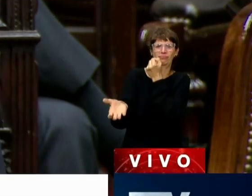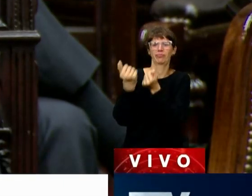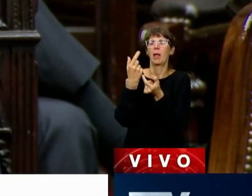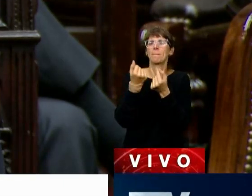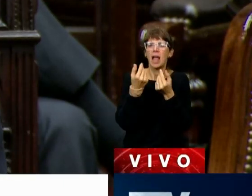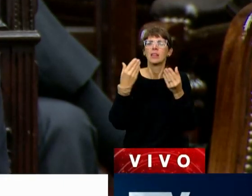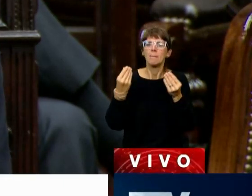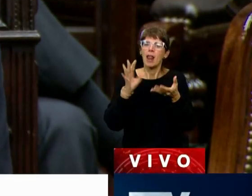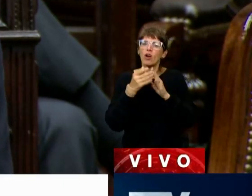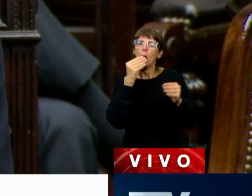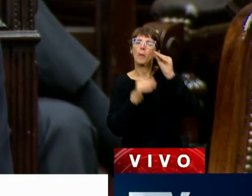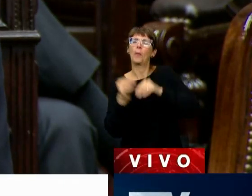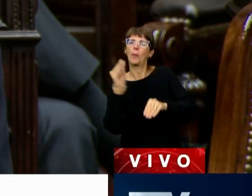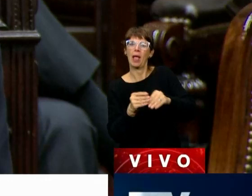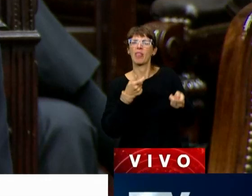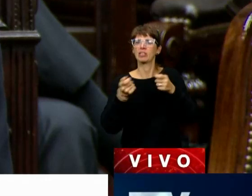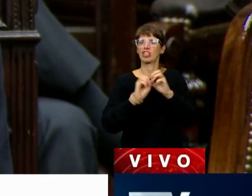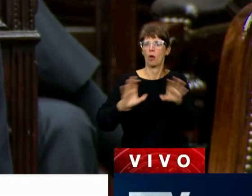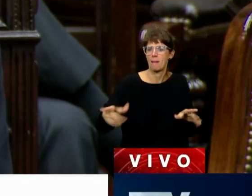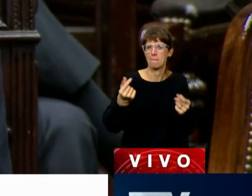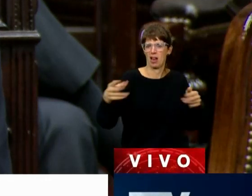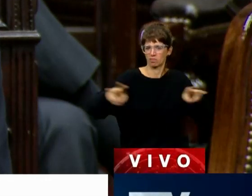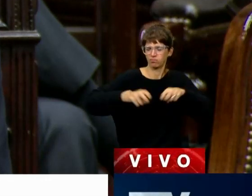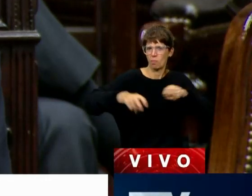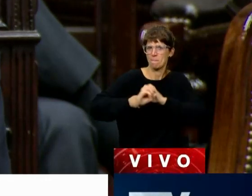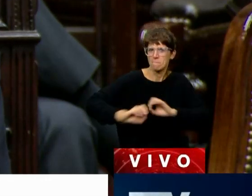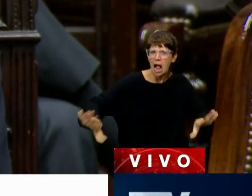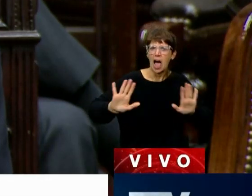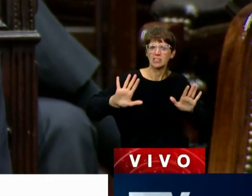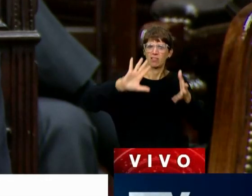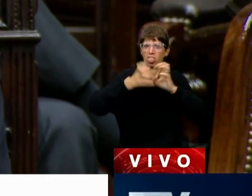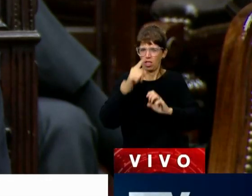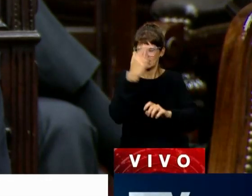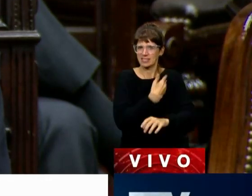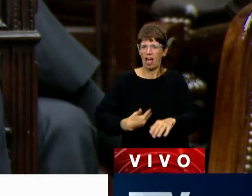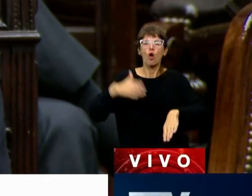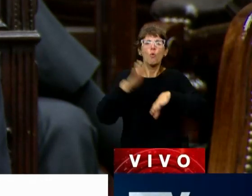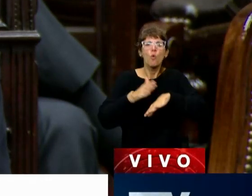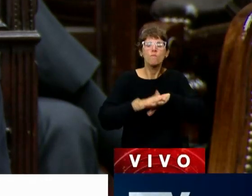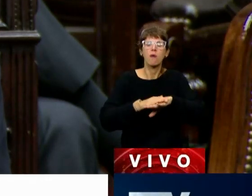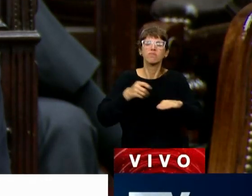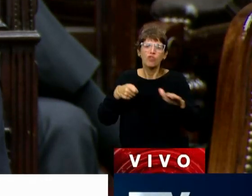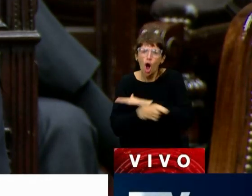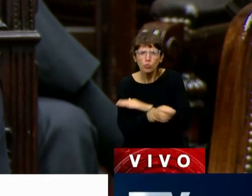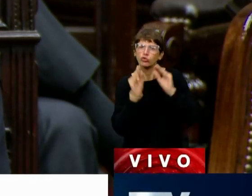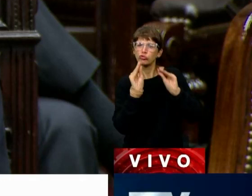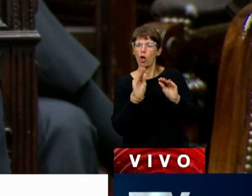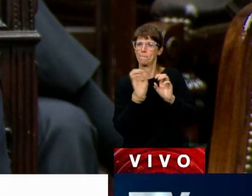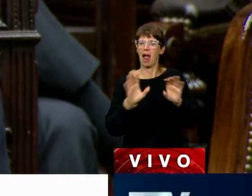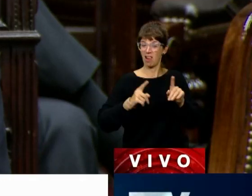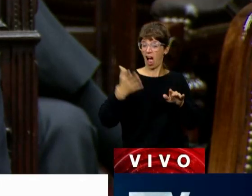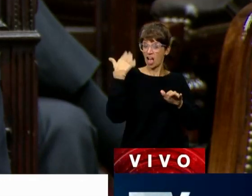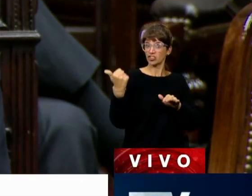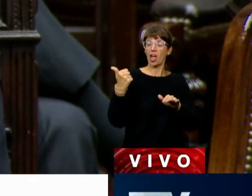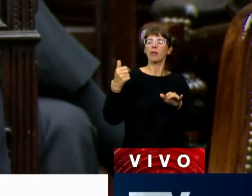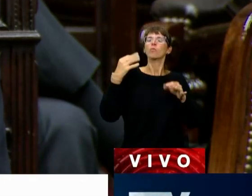mala administración y el déficit de un Estado arrastrado por la corrupción. Ayer se cumplieron 1000 días de este